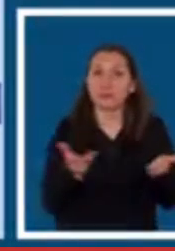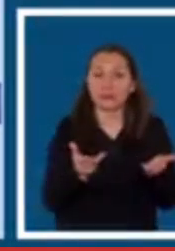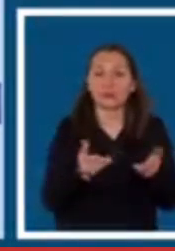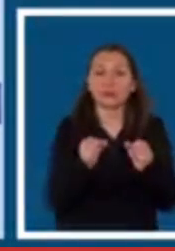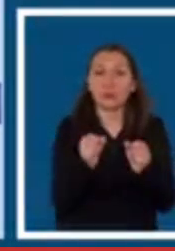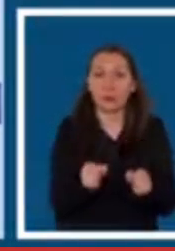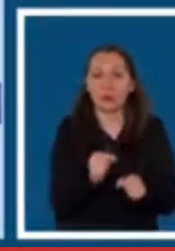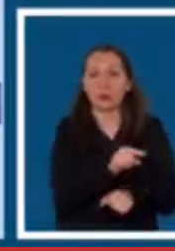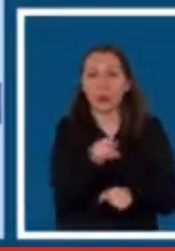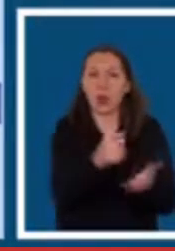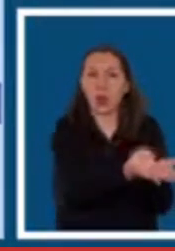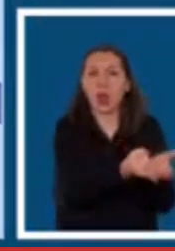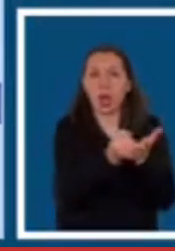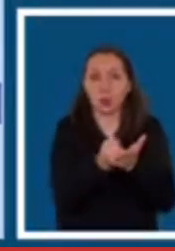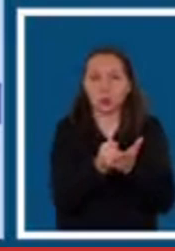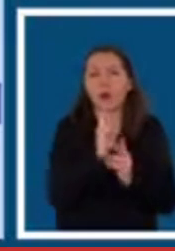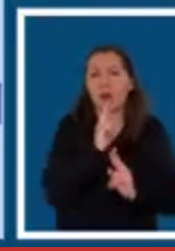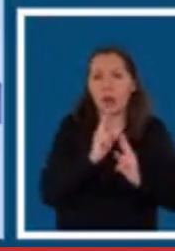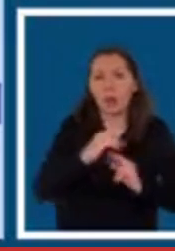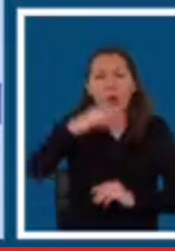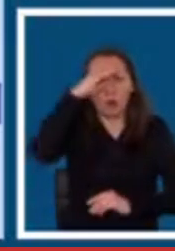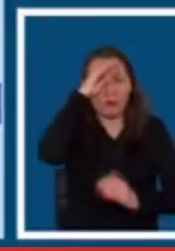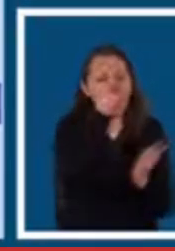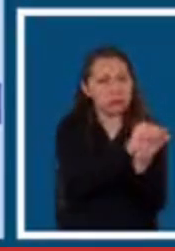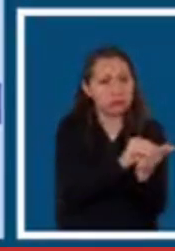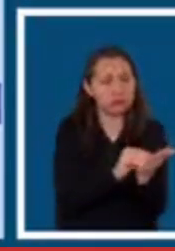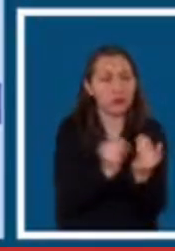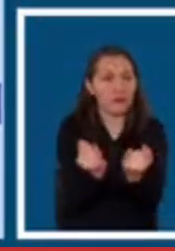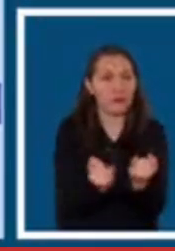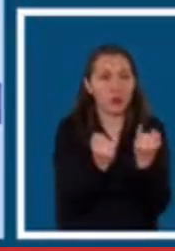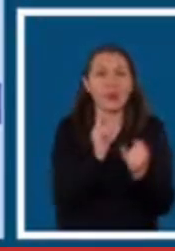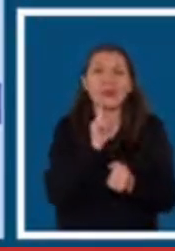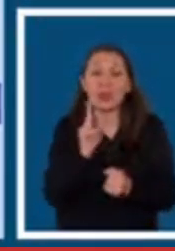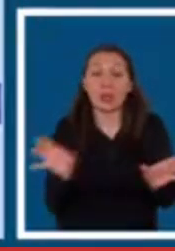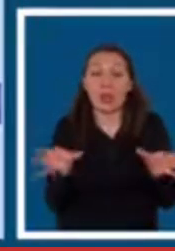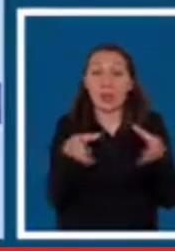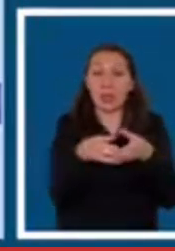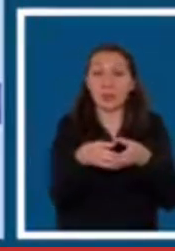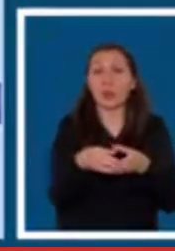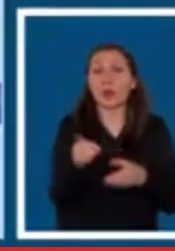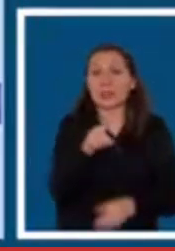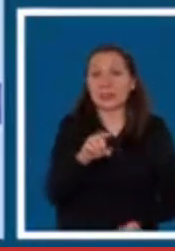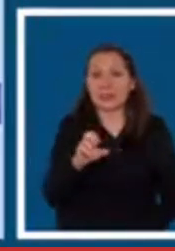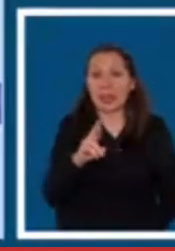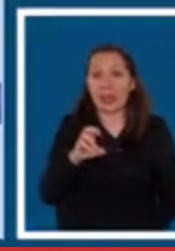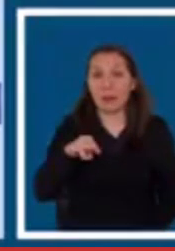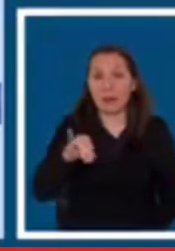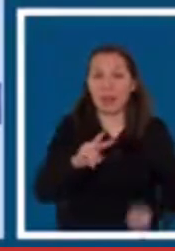puedan colaborar y responder con confianza esta información van a ser los equipos los seremis de